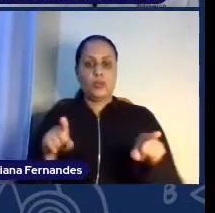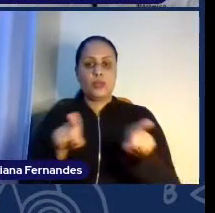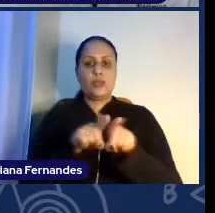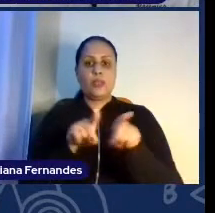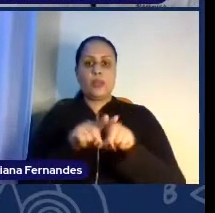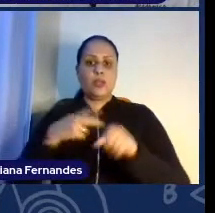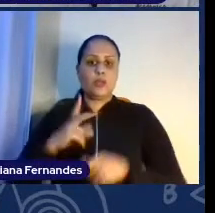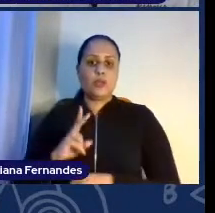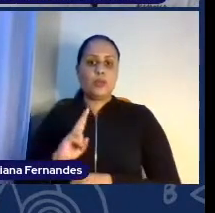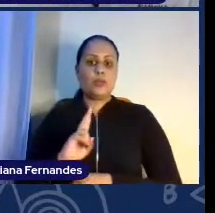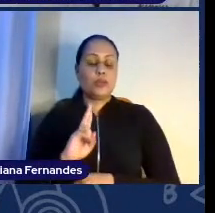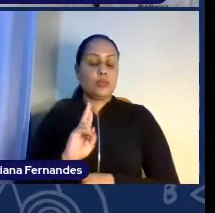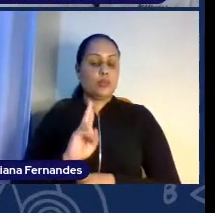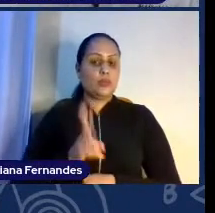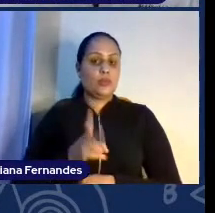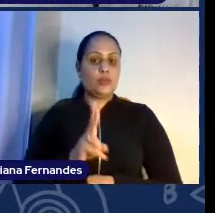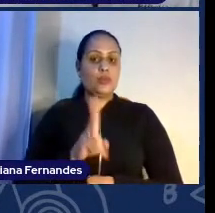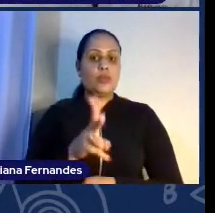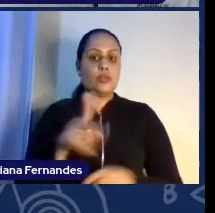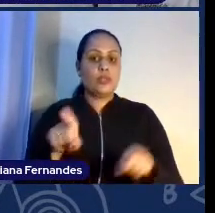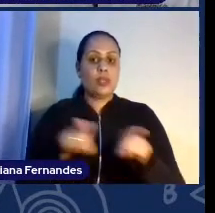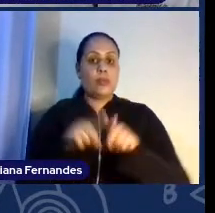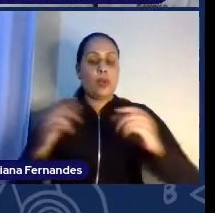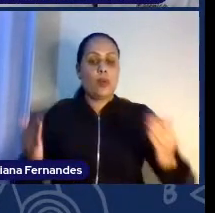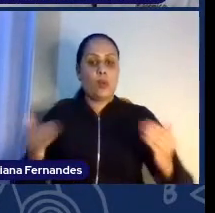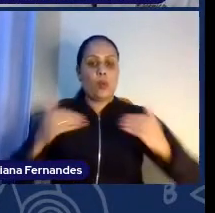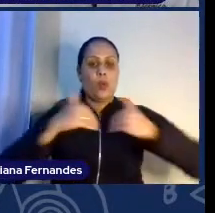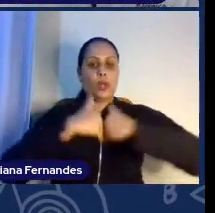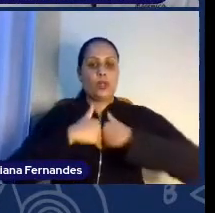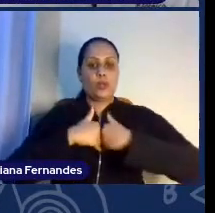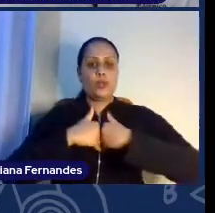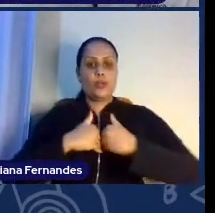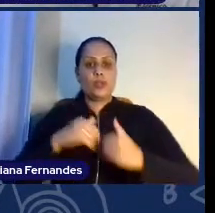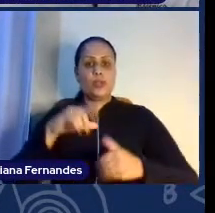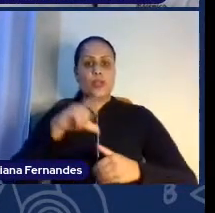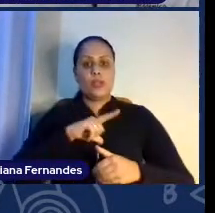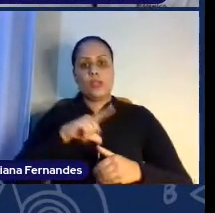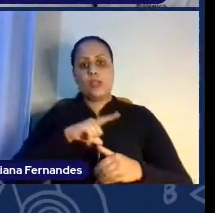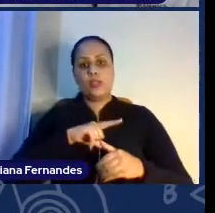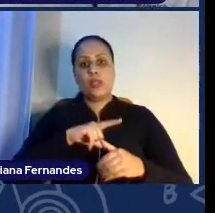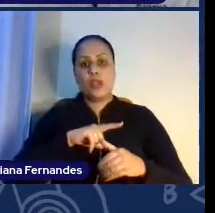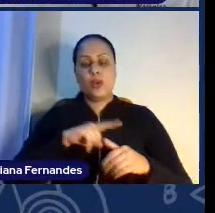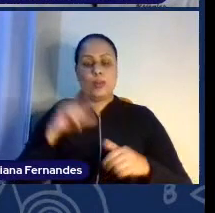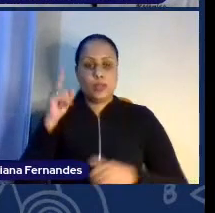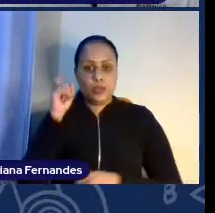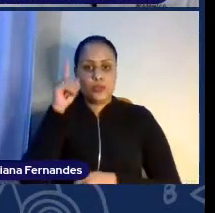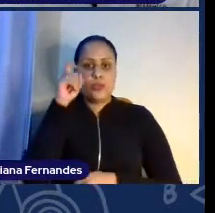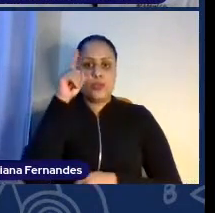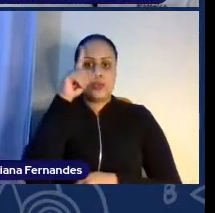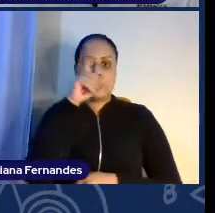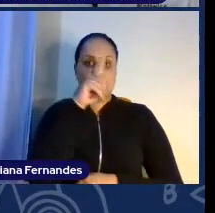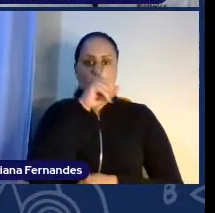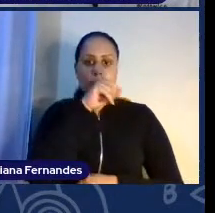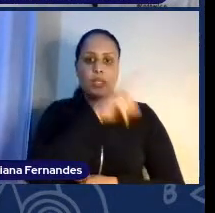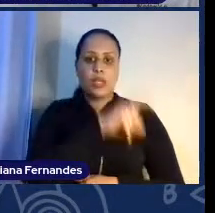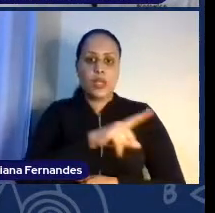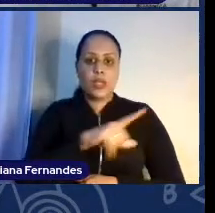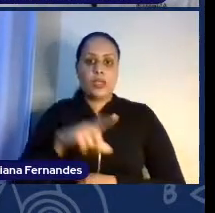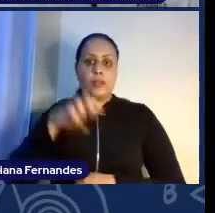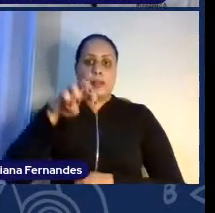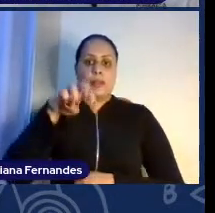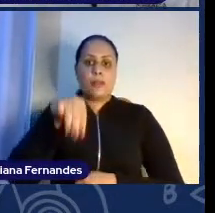considerando que el autismo es una alteración del neurodesarrollo que se